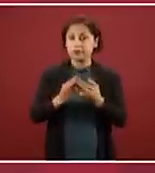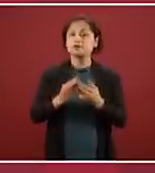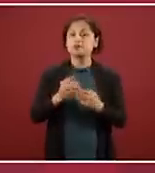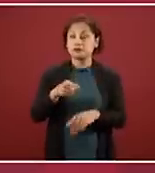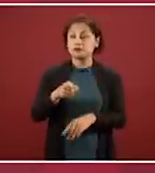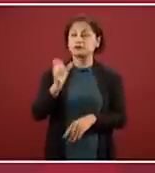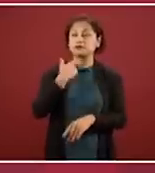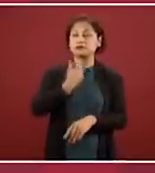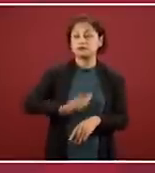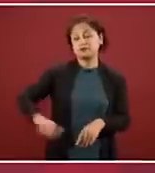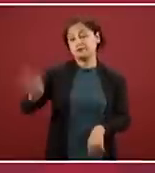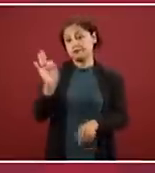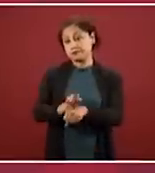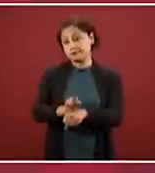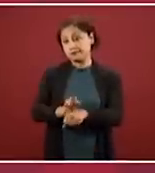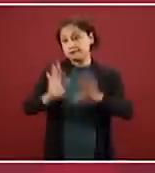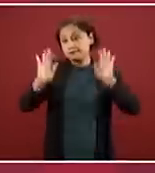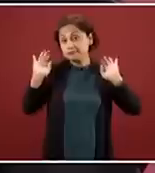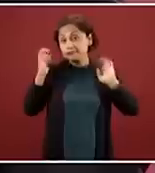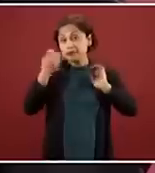Esa es la prueba.